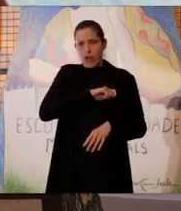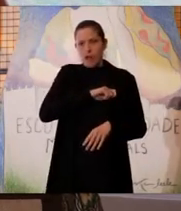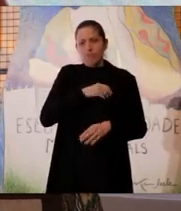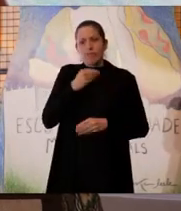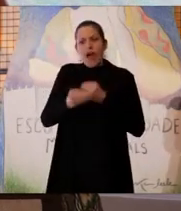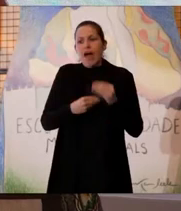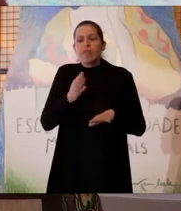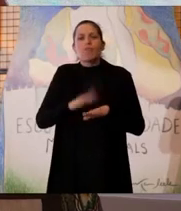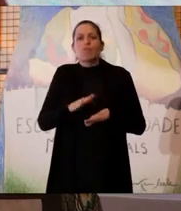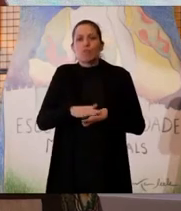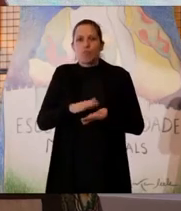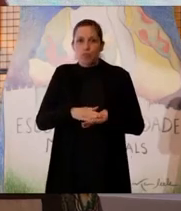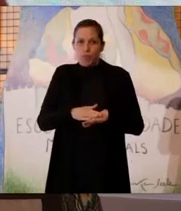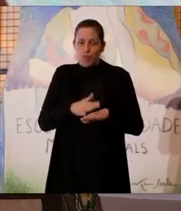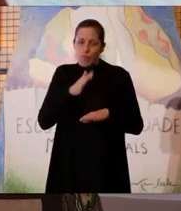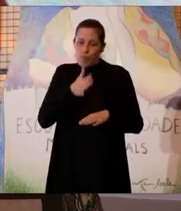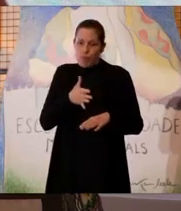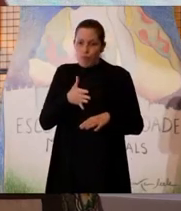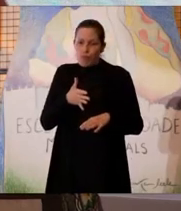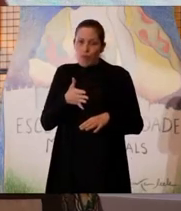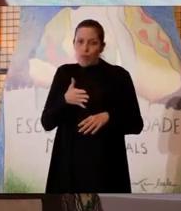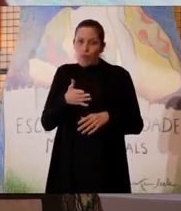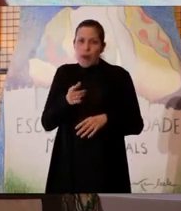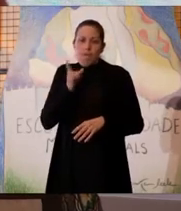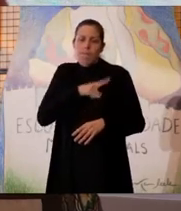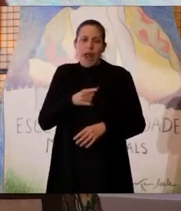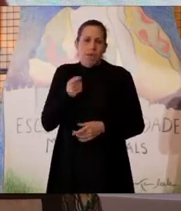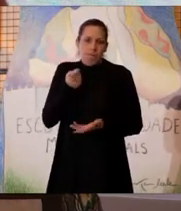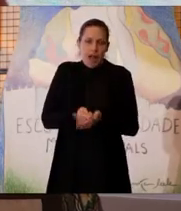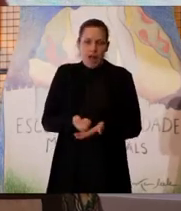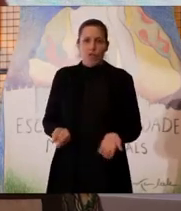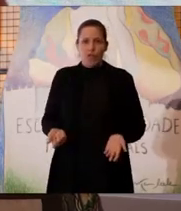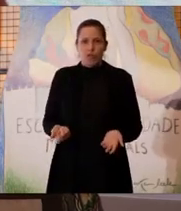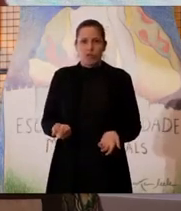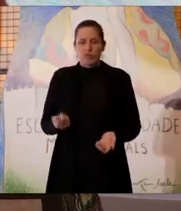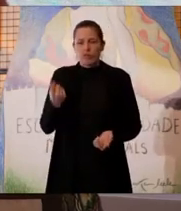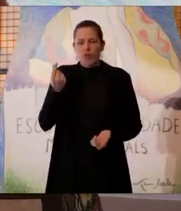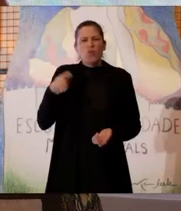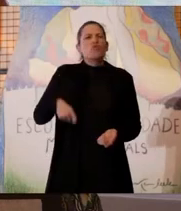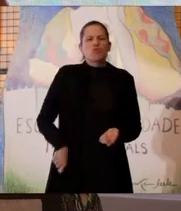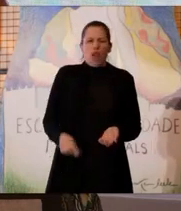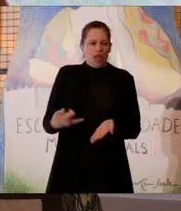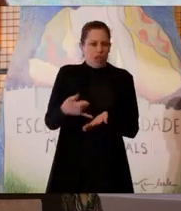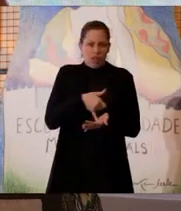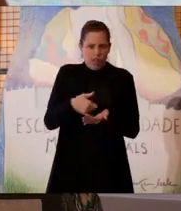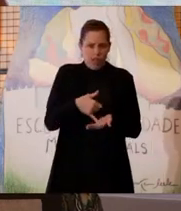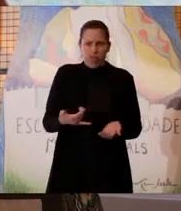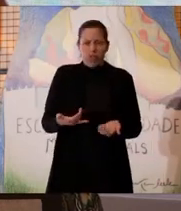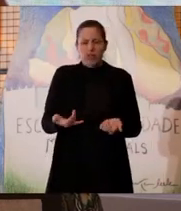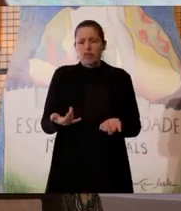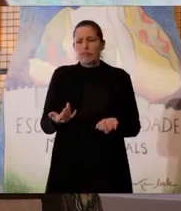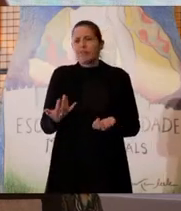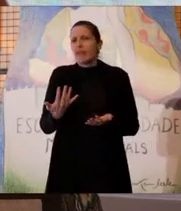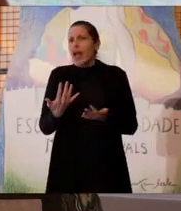si estuviera pagado a precio de su valor las mujeres de clase media y no solo de clase media clase media baja en algunos casos